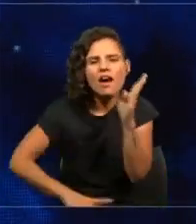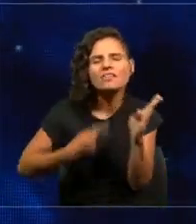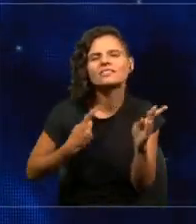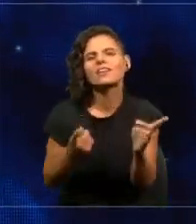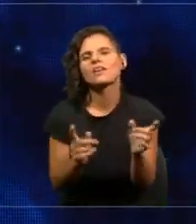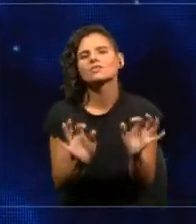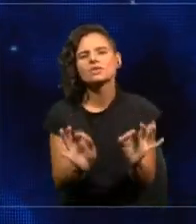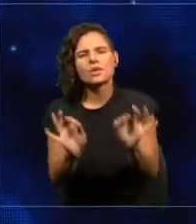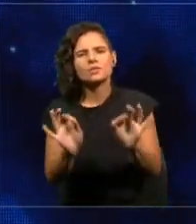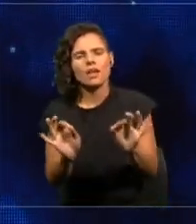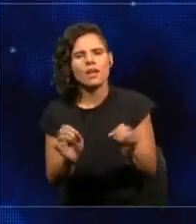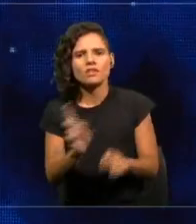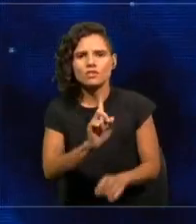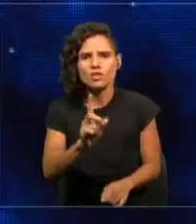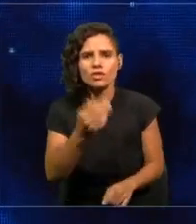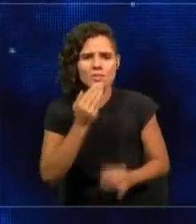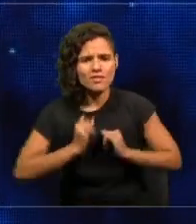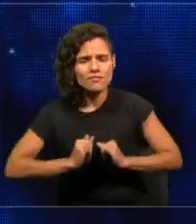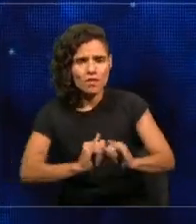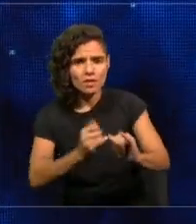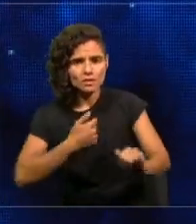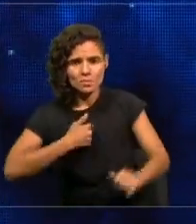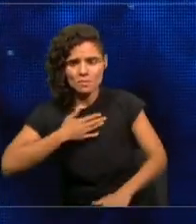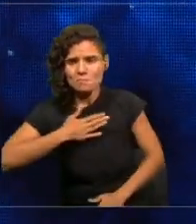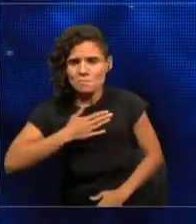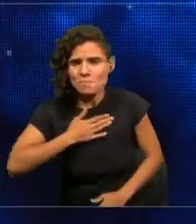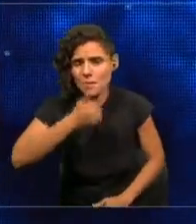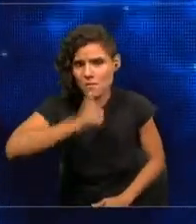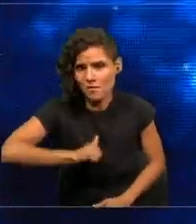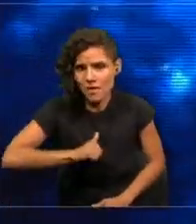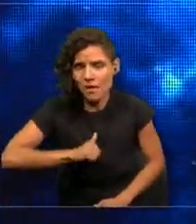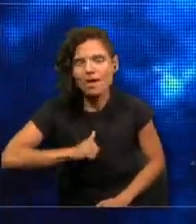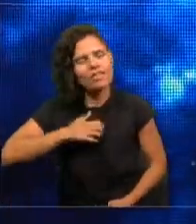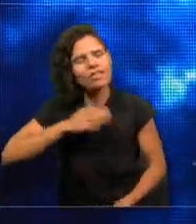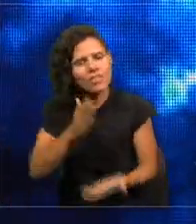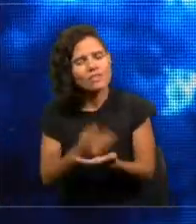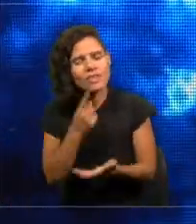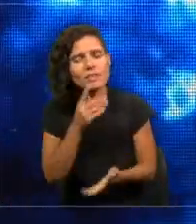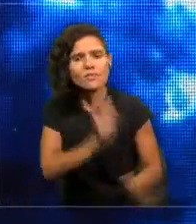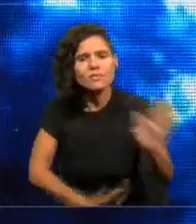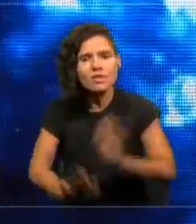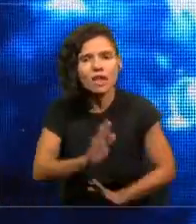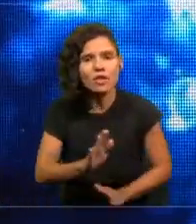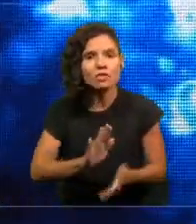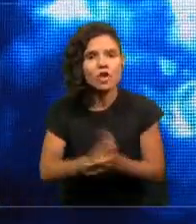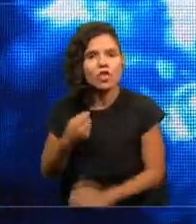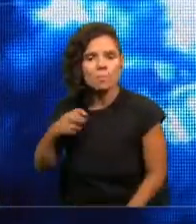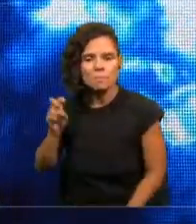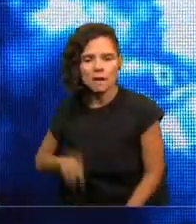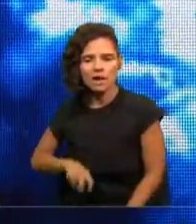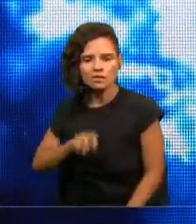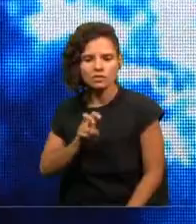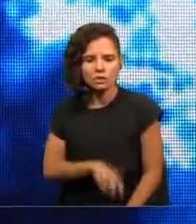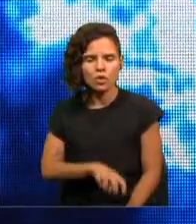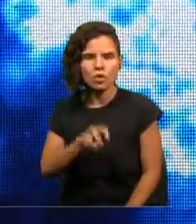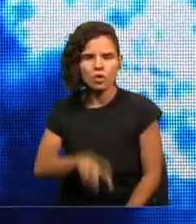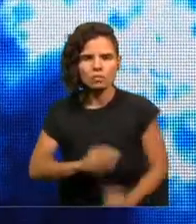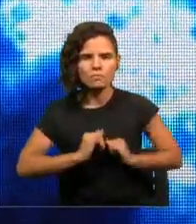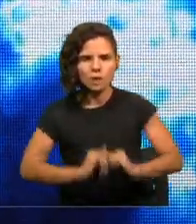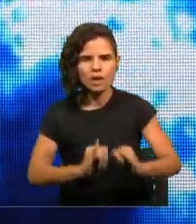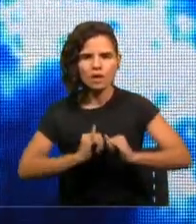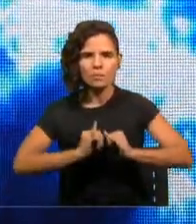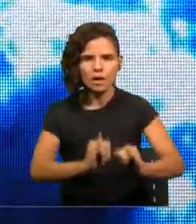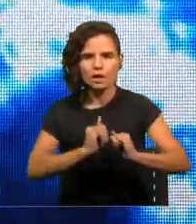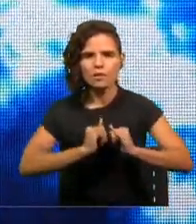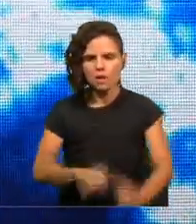que también la protección de nuestros datos personales porque todo paso que damos es un dato que puede